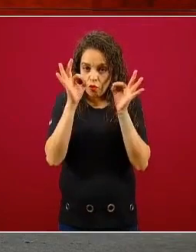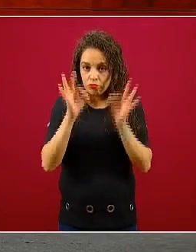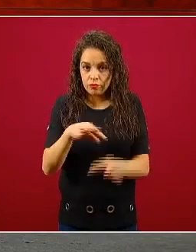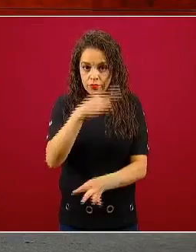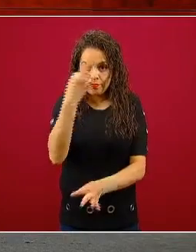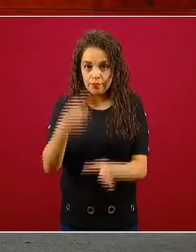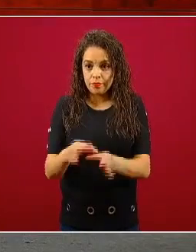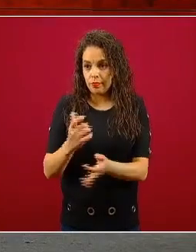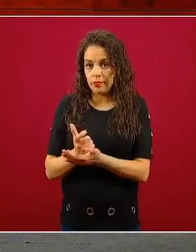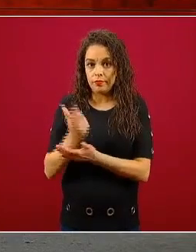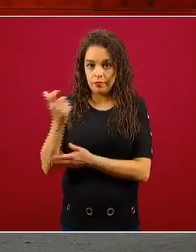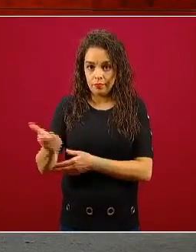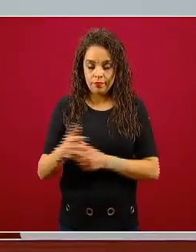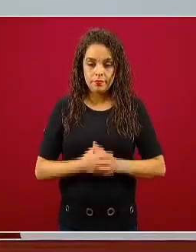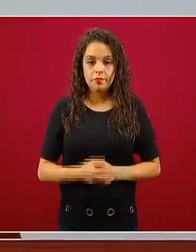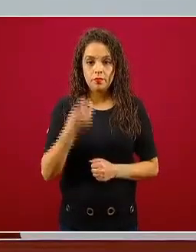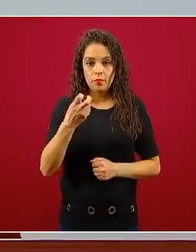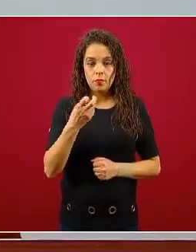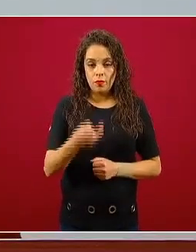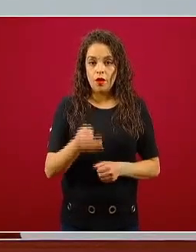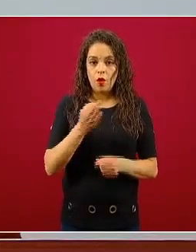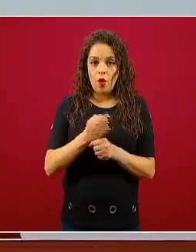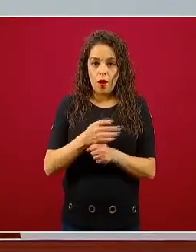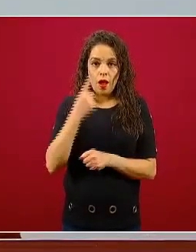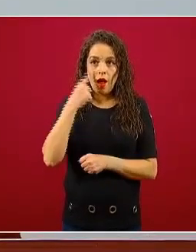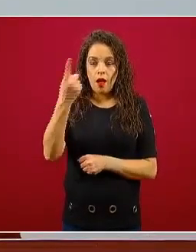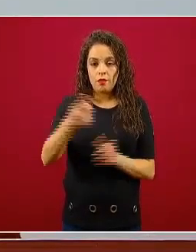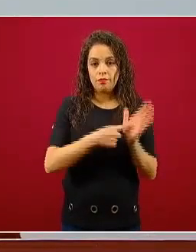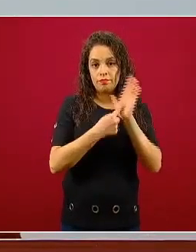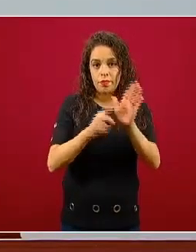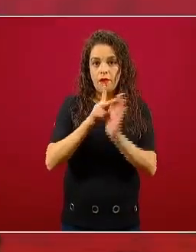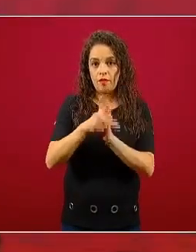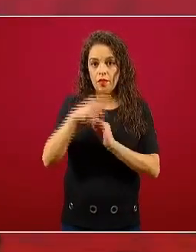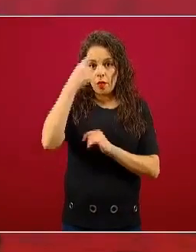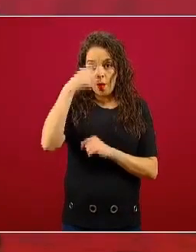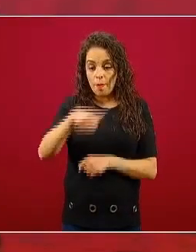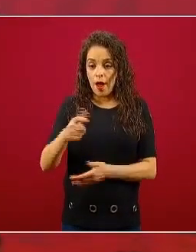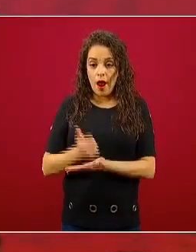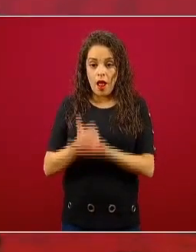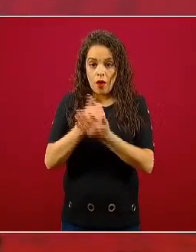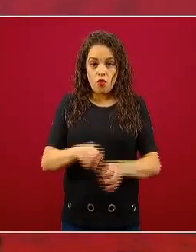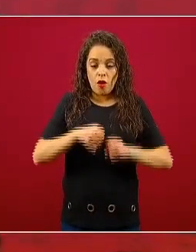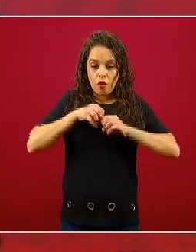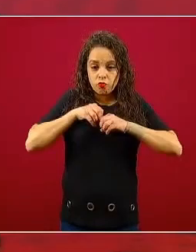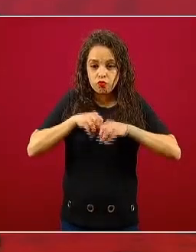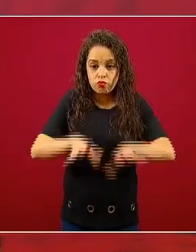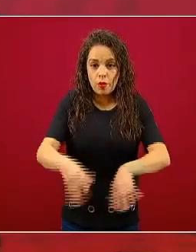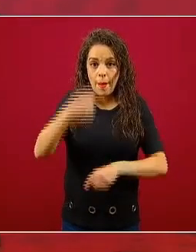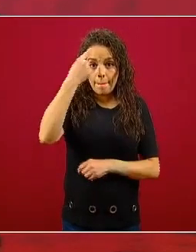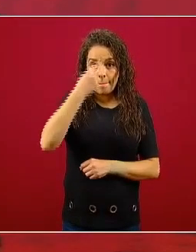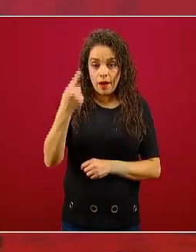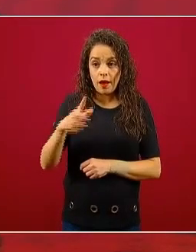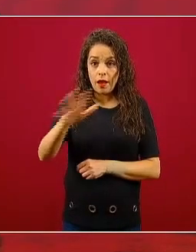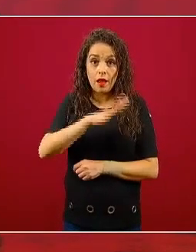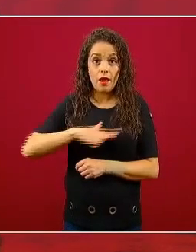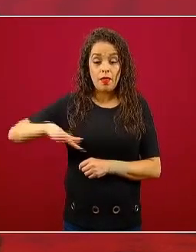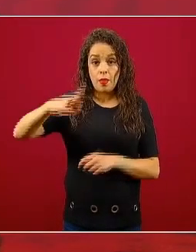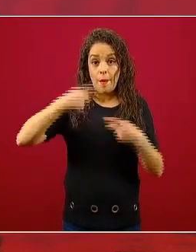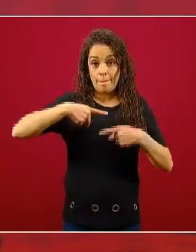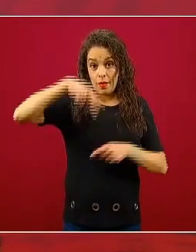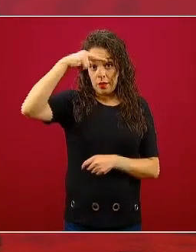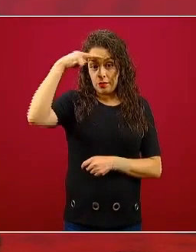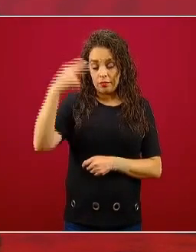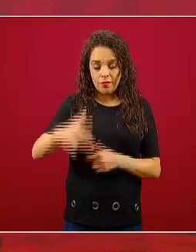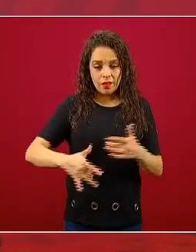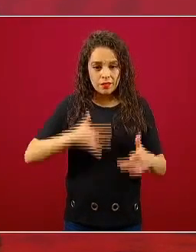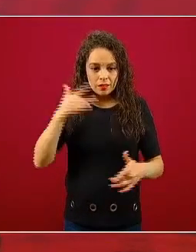a ver este video y ayudarnos a difundirlo para sensibilizar a toda la sociedad mexicana que también